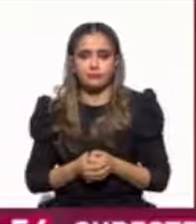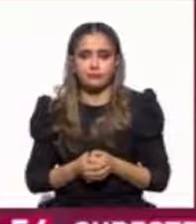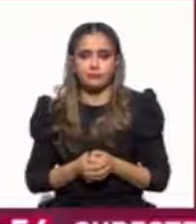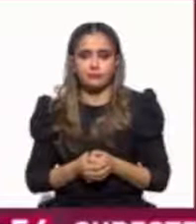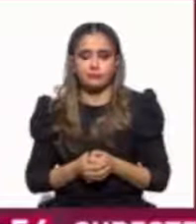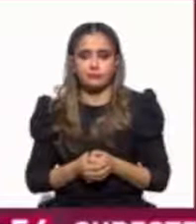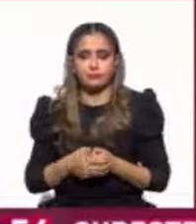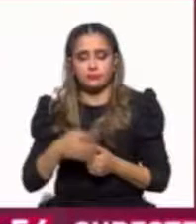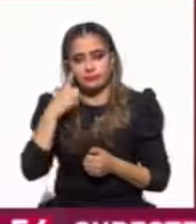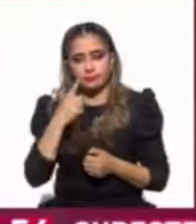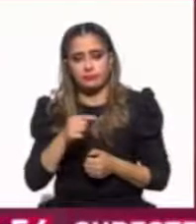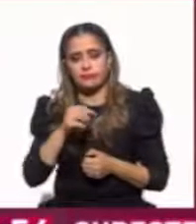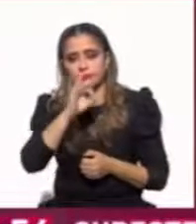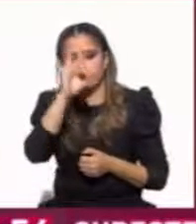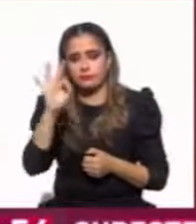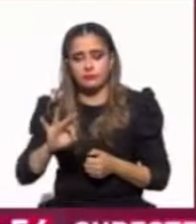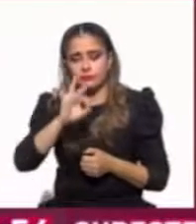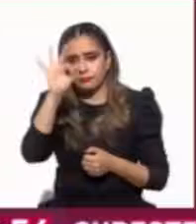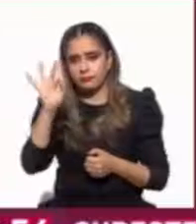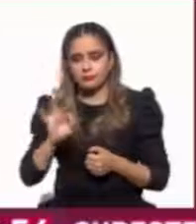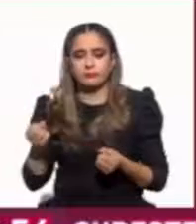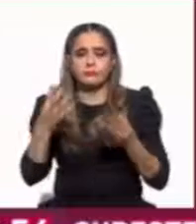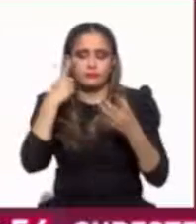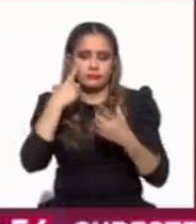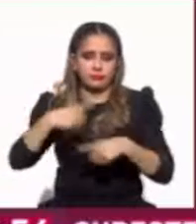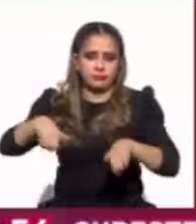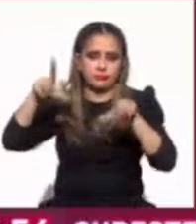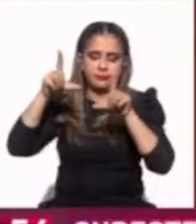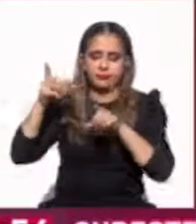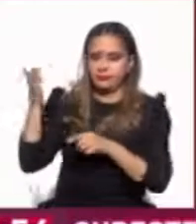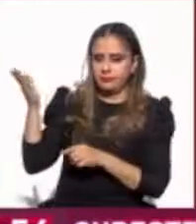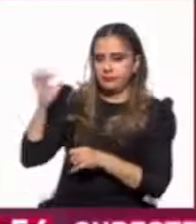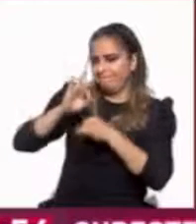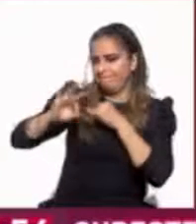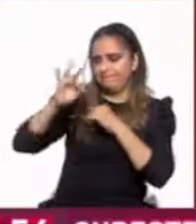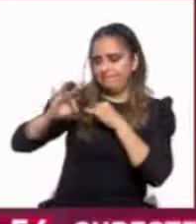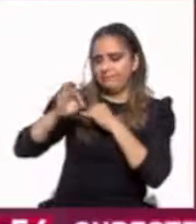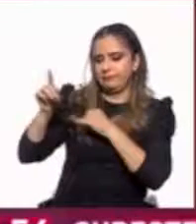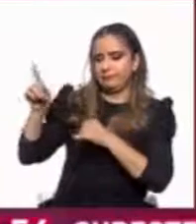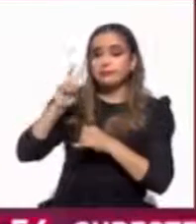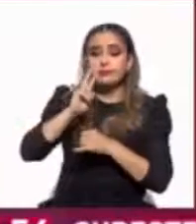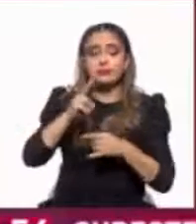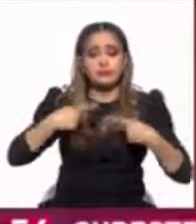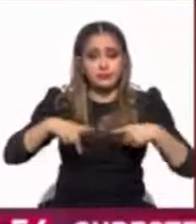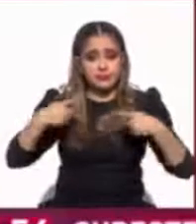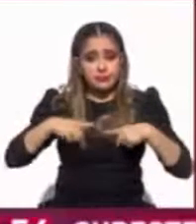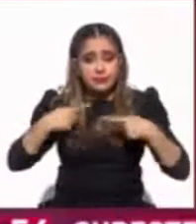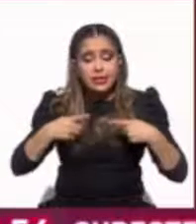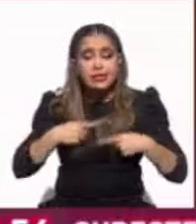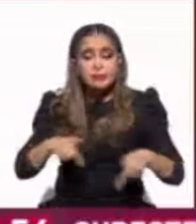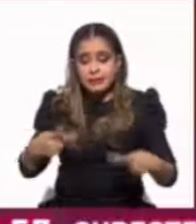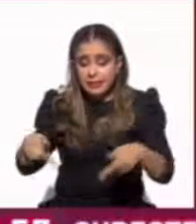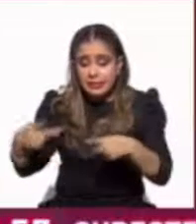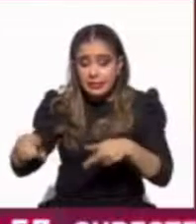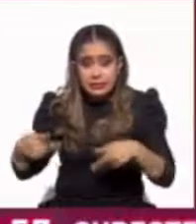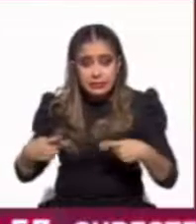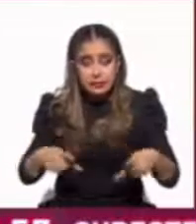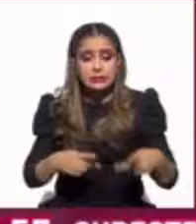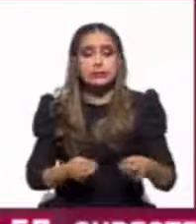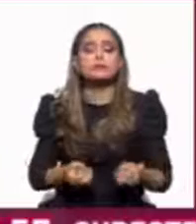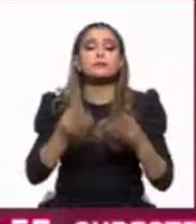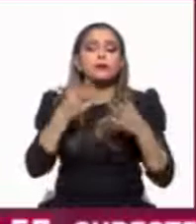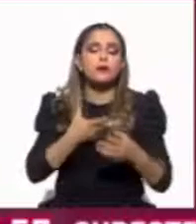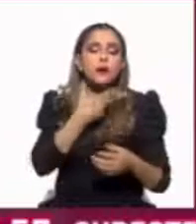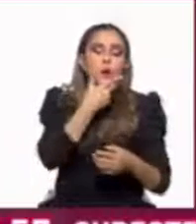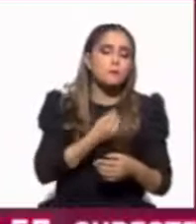ves en términos porcentuales, que es nuestro último gráfico de esta mañana, es la población ocupada informal por sexo,